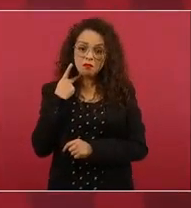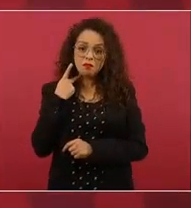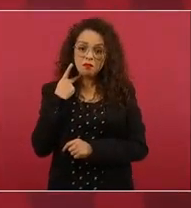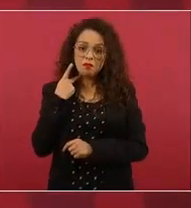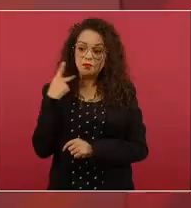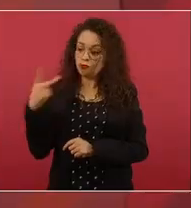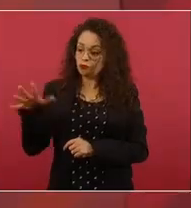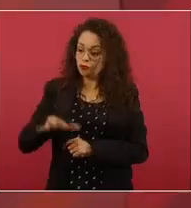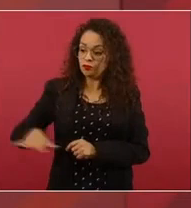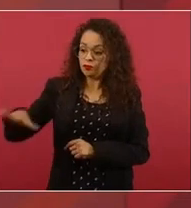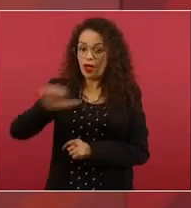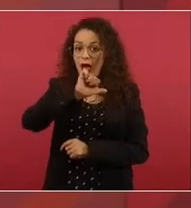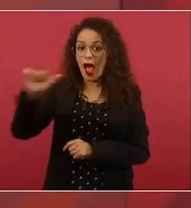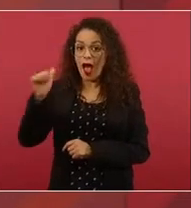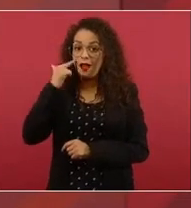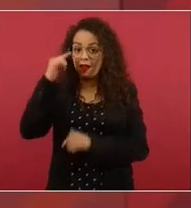conservadores